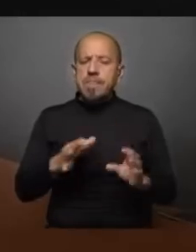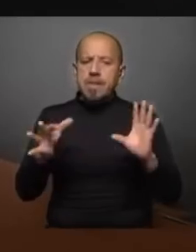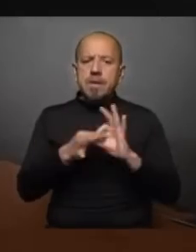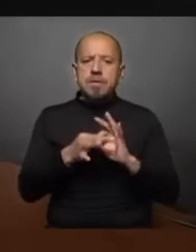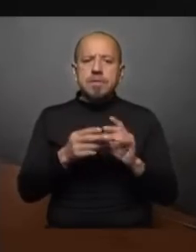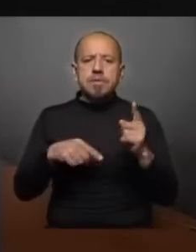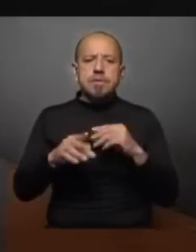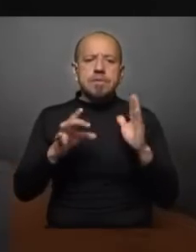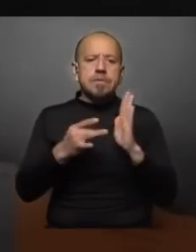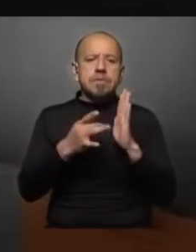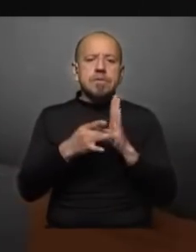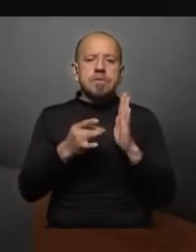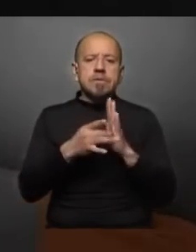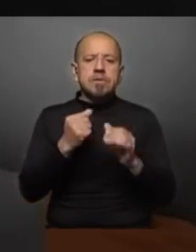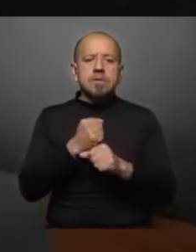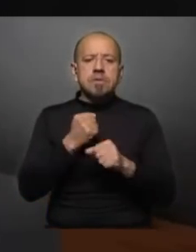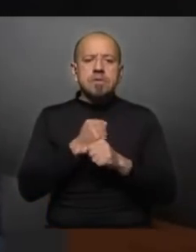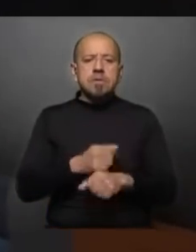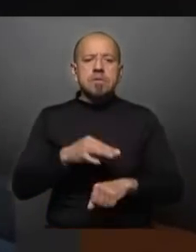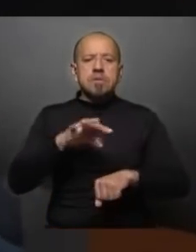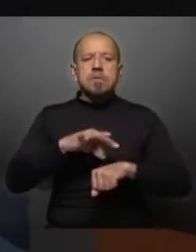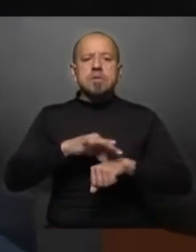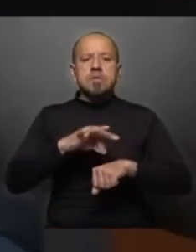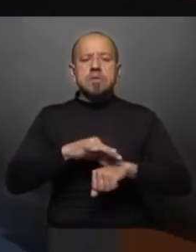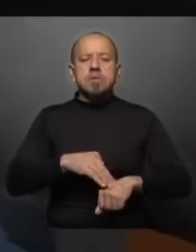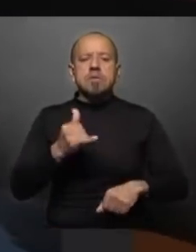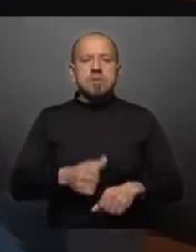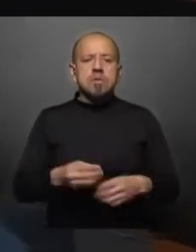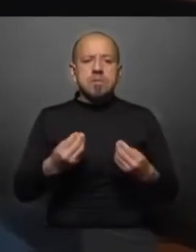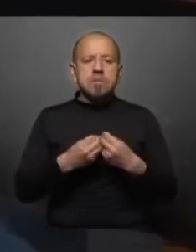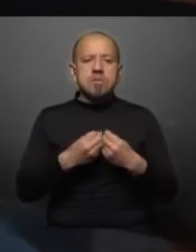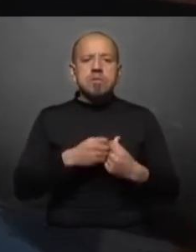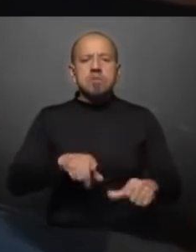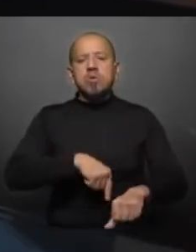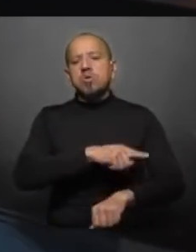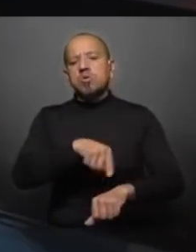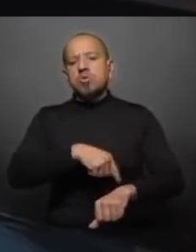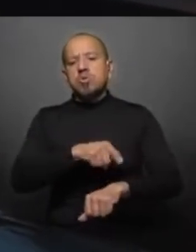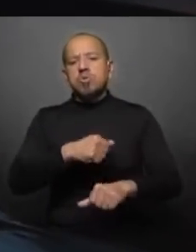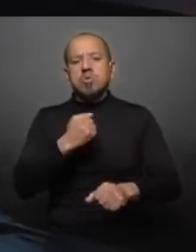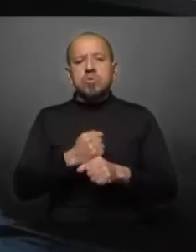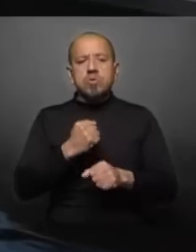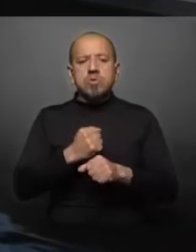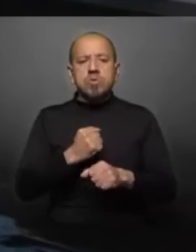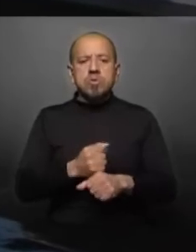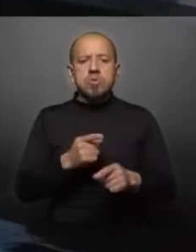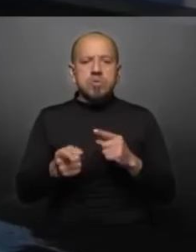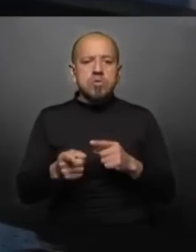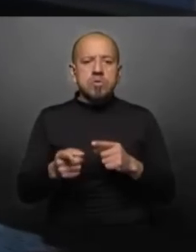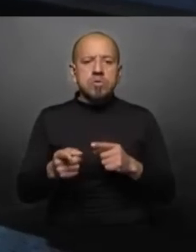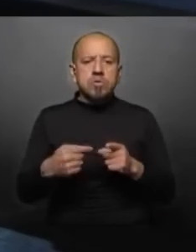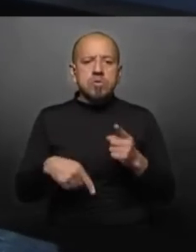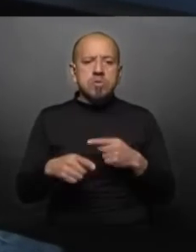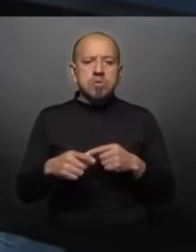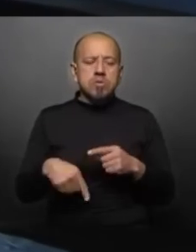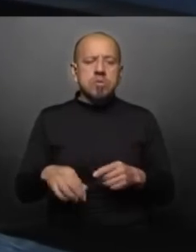precarización del trabajo también hace que el médico tenga mucha horas de trabajo encima porque su hora eh su valor hora este le